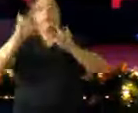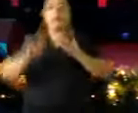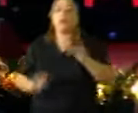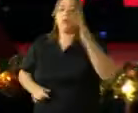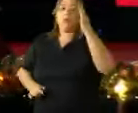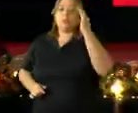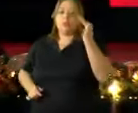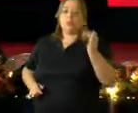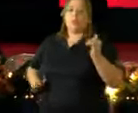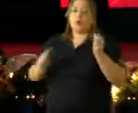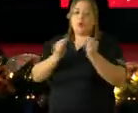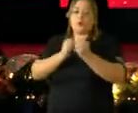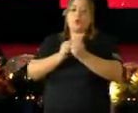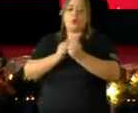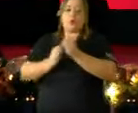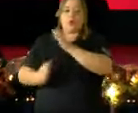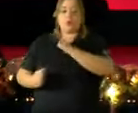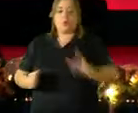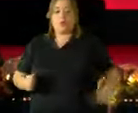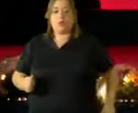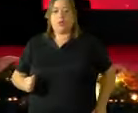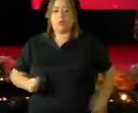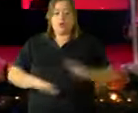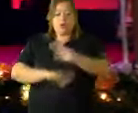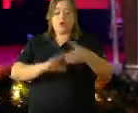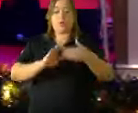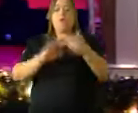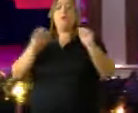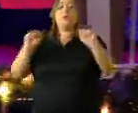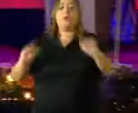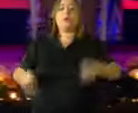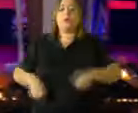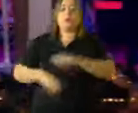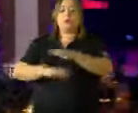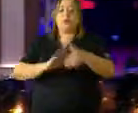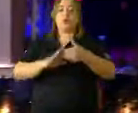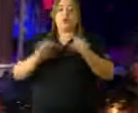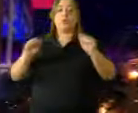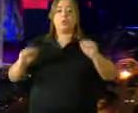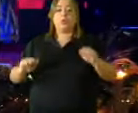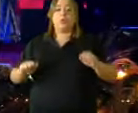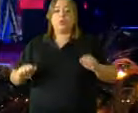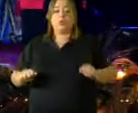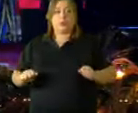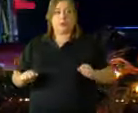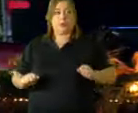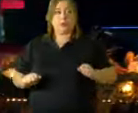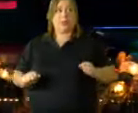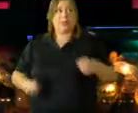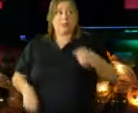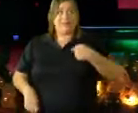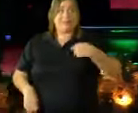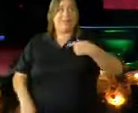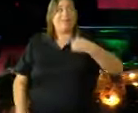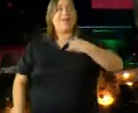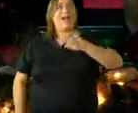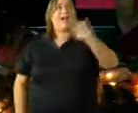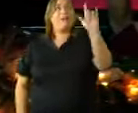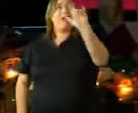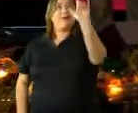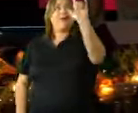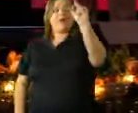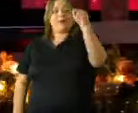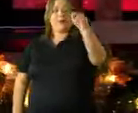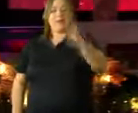porque con Cristo todo es posible. Ámalo tú a